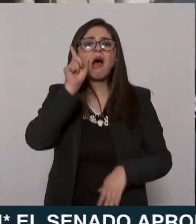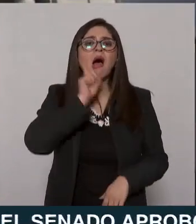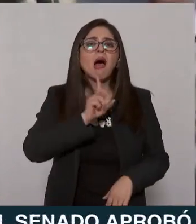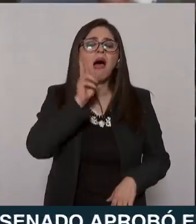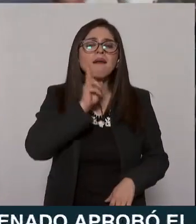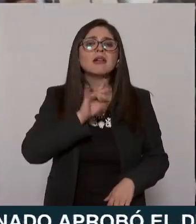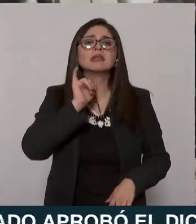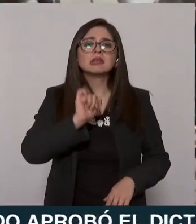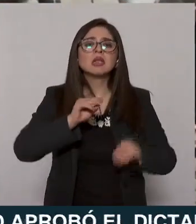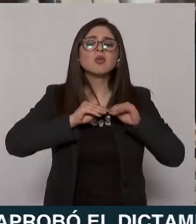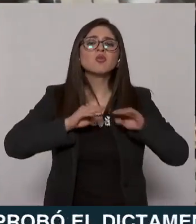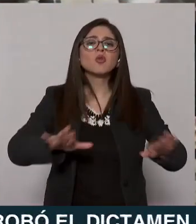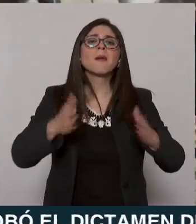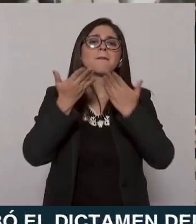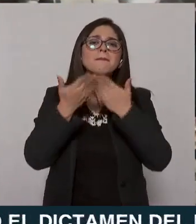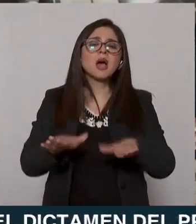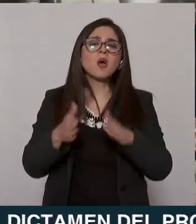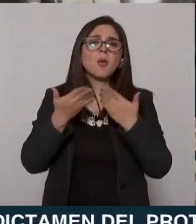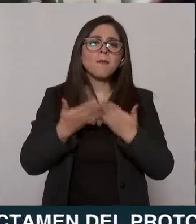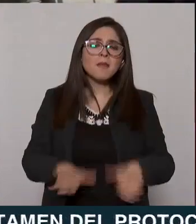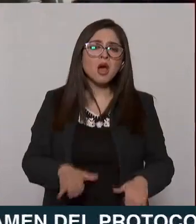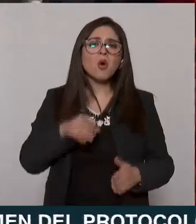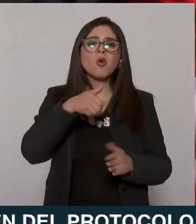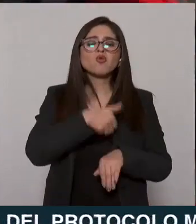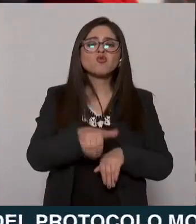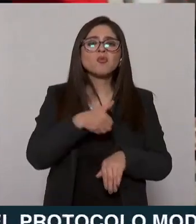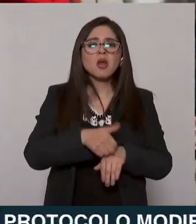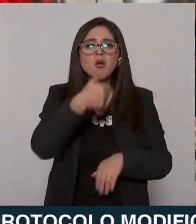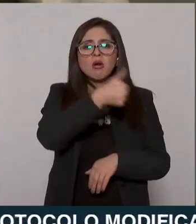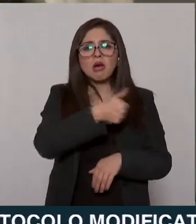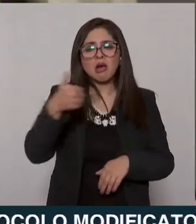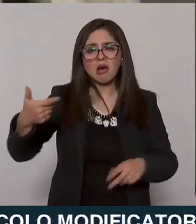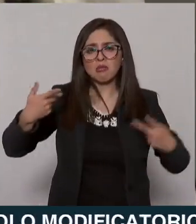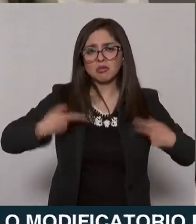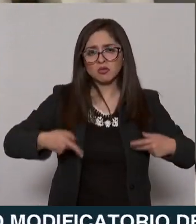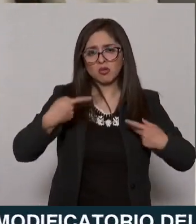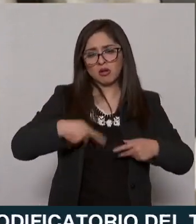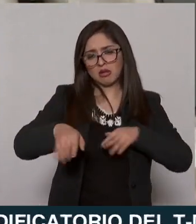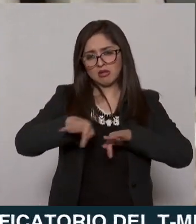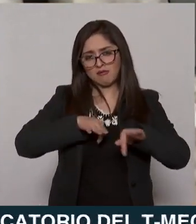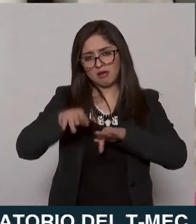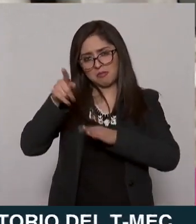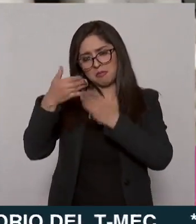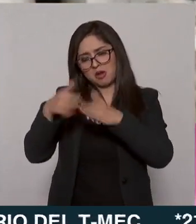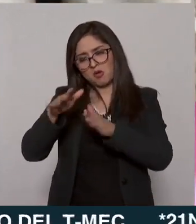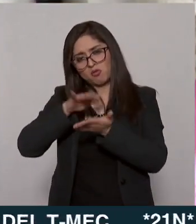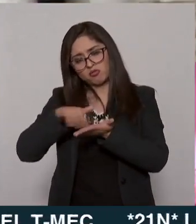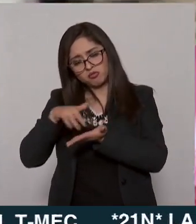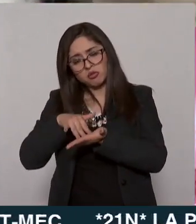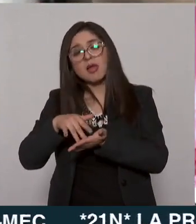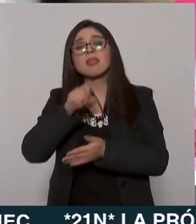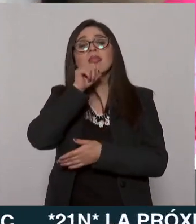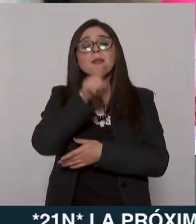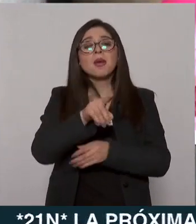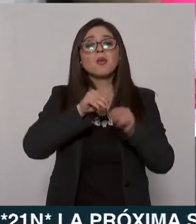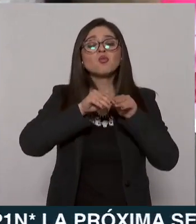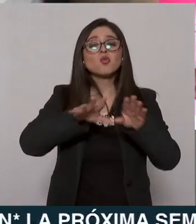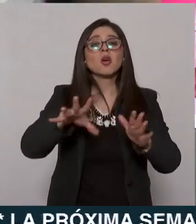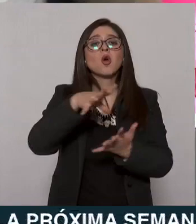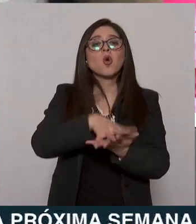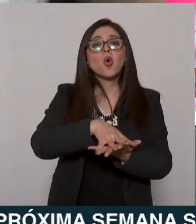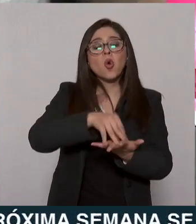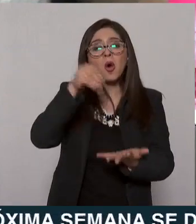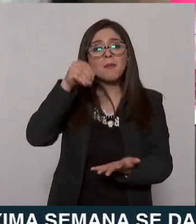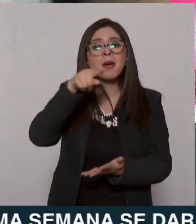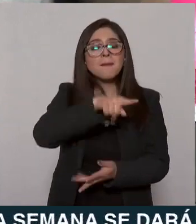estos depósitos en las cuentas de los trabajadores. También se les informó y se les dio copia de las cuentas por liquidar